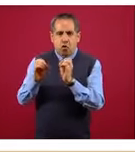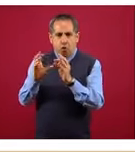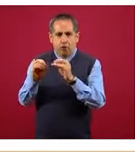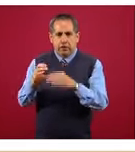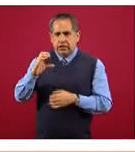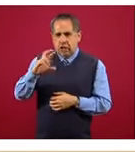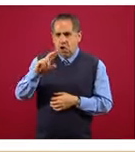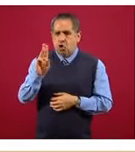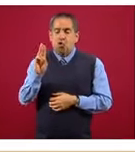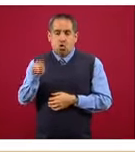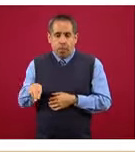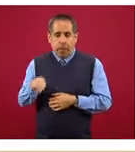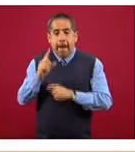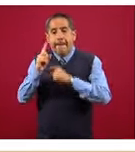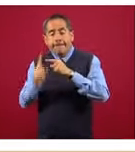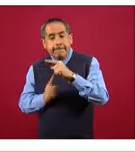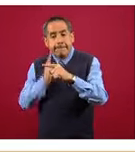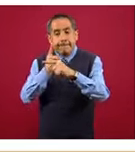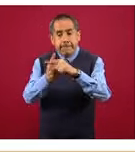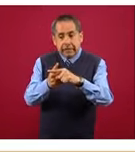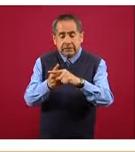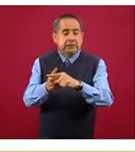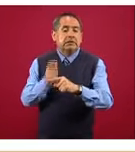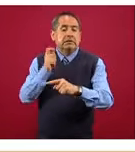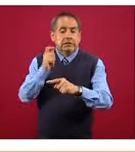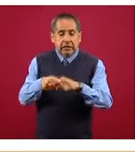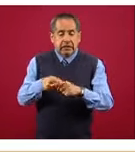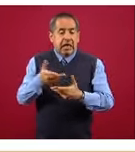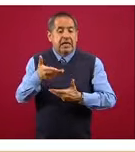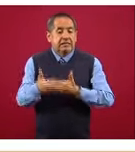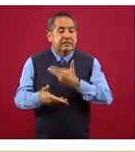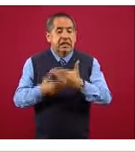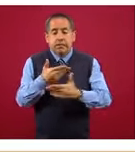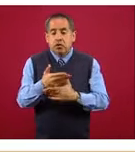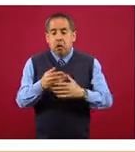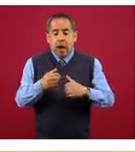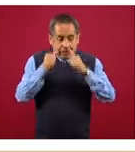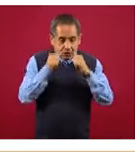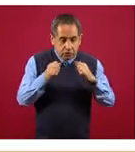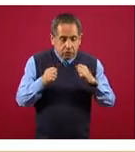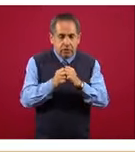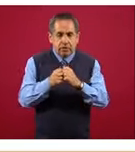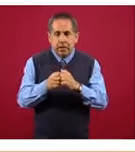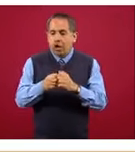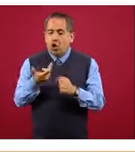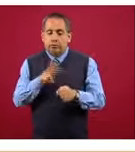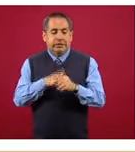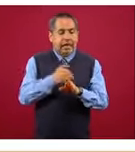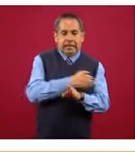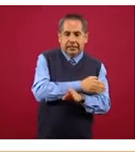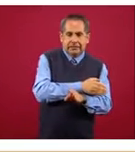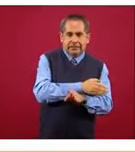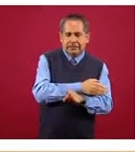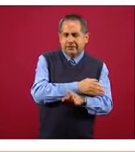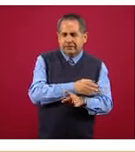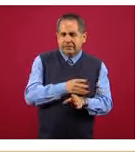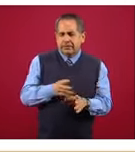Médicas, más el Sistema de Atención Médica de Urgencias o los servicios de atención médica prehospitalaria.